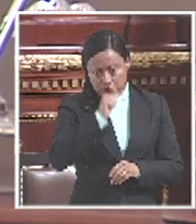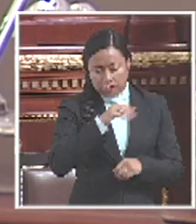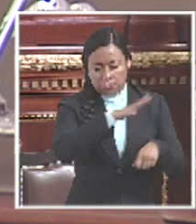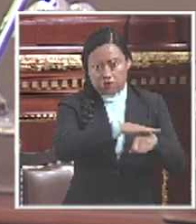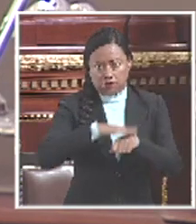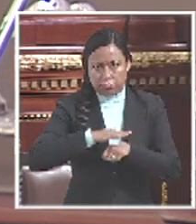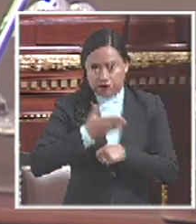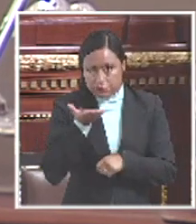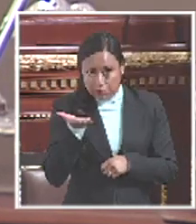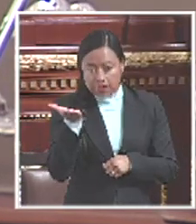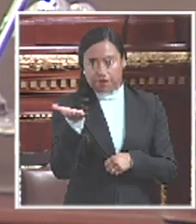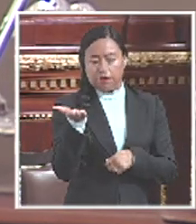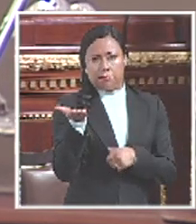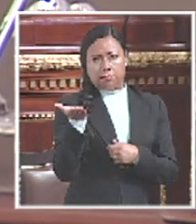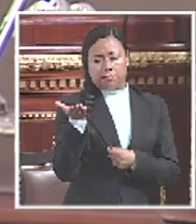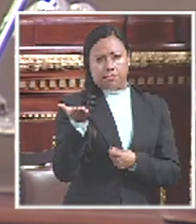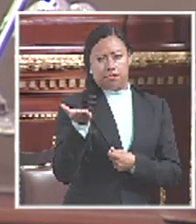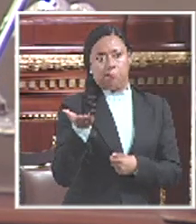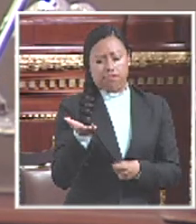solicita que